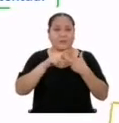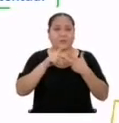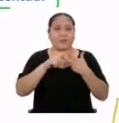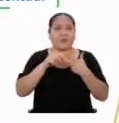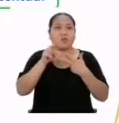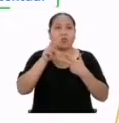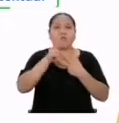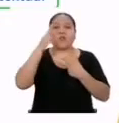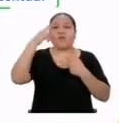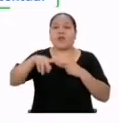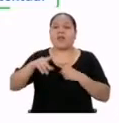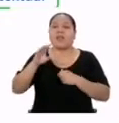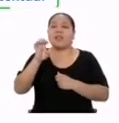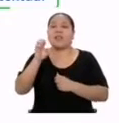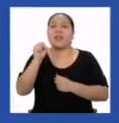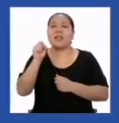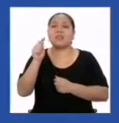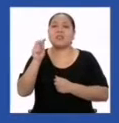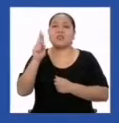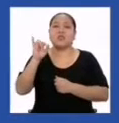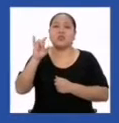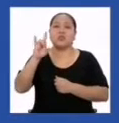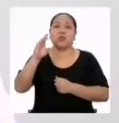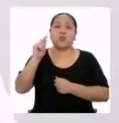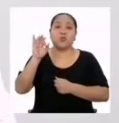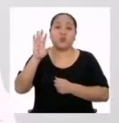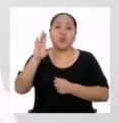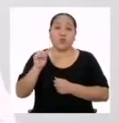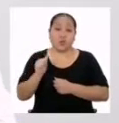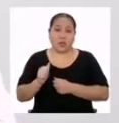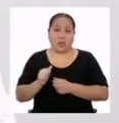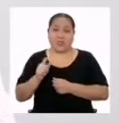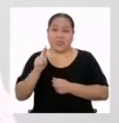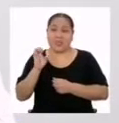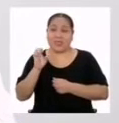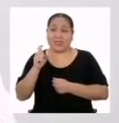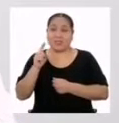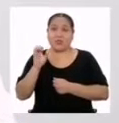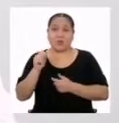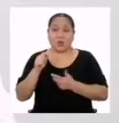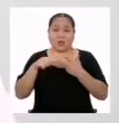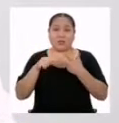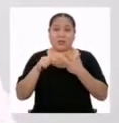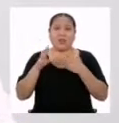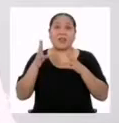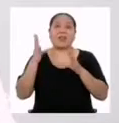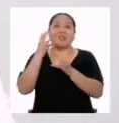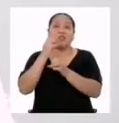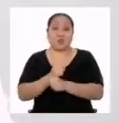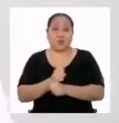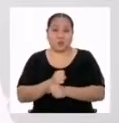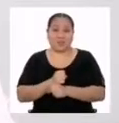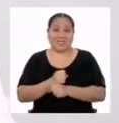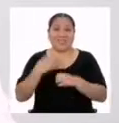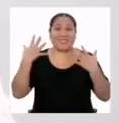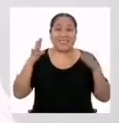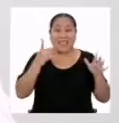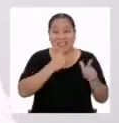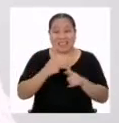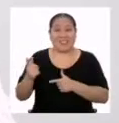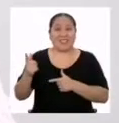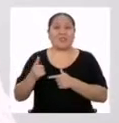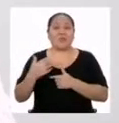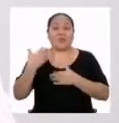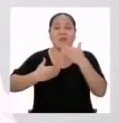estructura textual. Y 3. Elaborar un resumen. Ahora sí estamos listas y listos para avanzar en nuestro nuevo